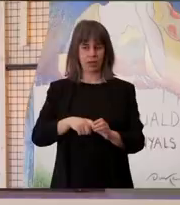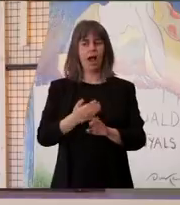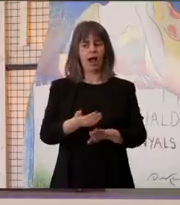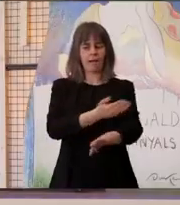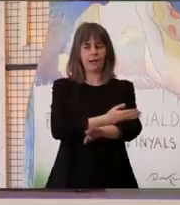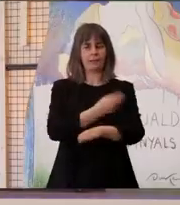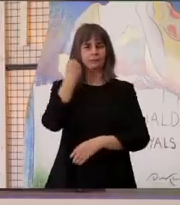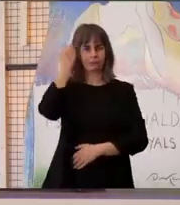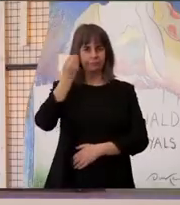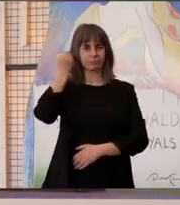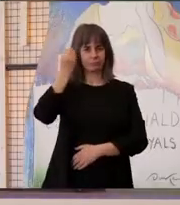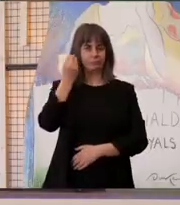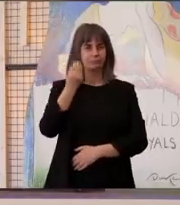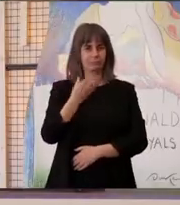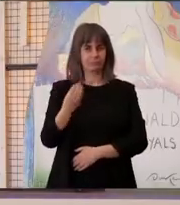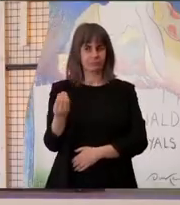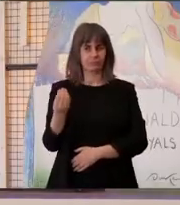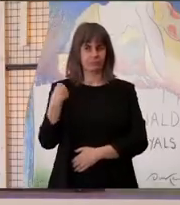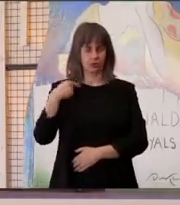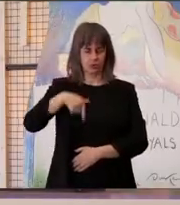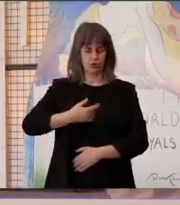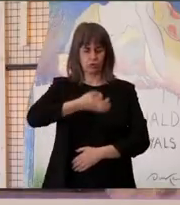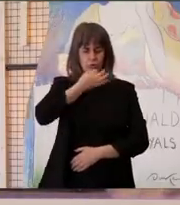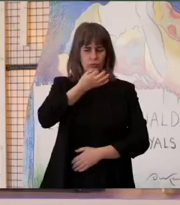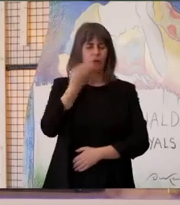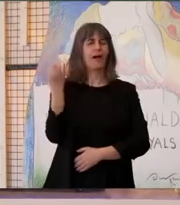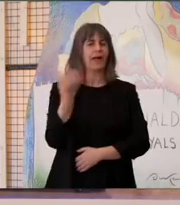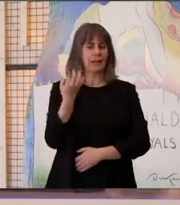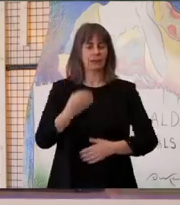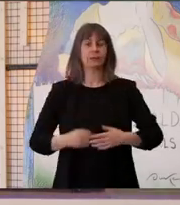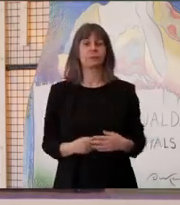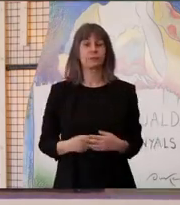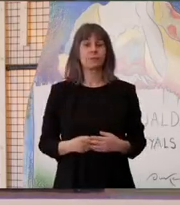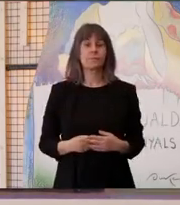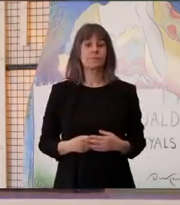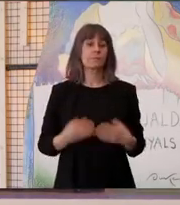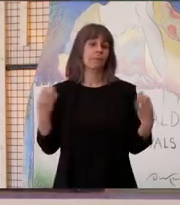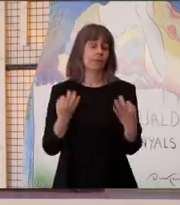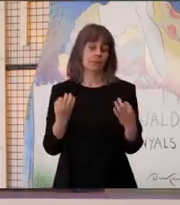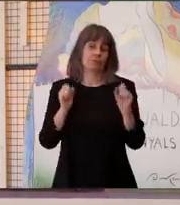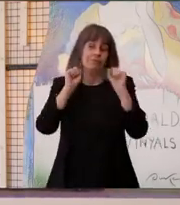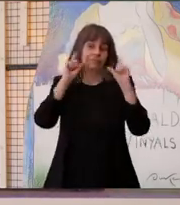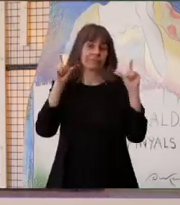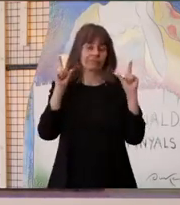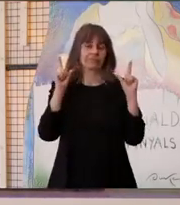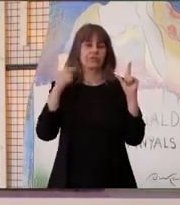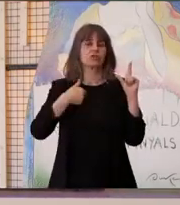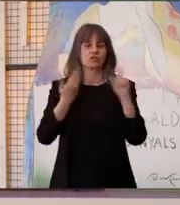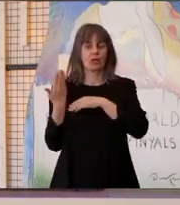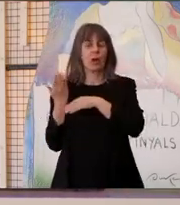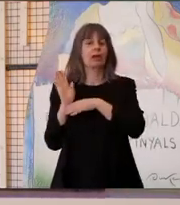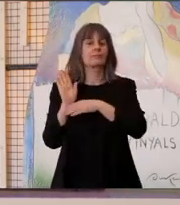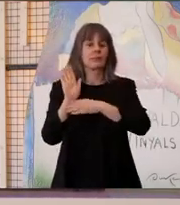no sobre lo que hablar aquí Hoy no teniendo en cuenta que represento